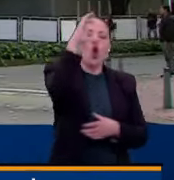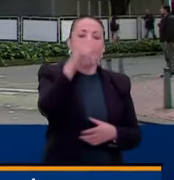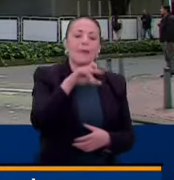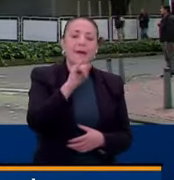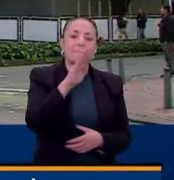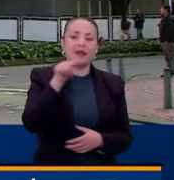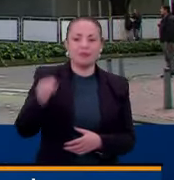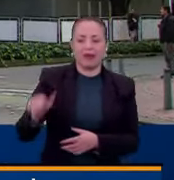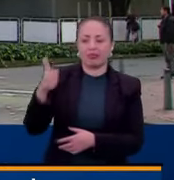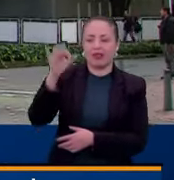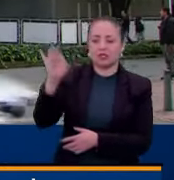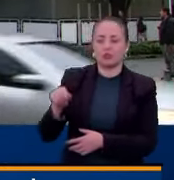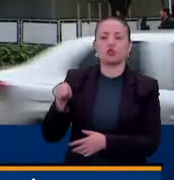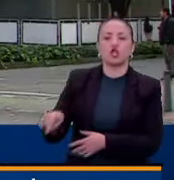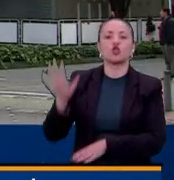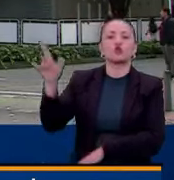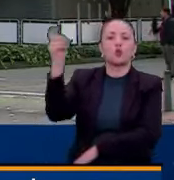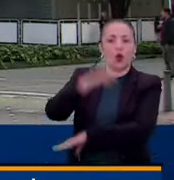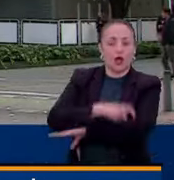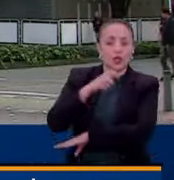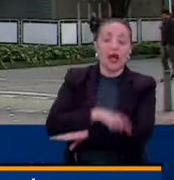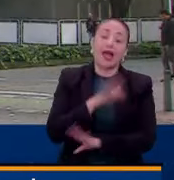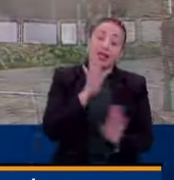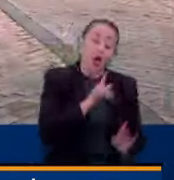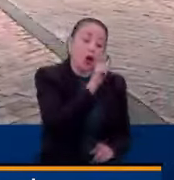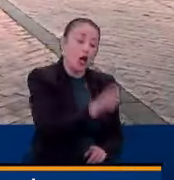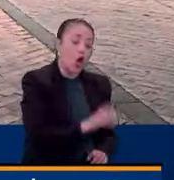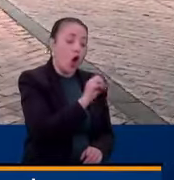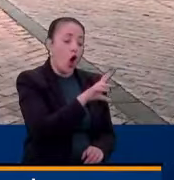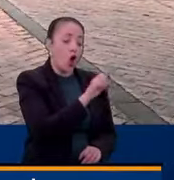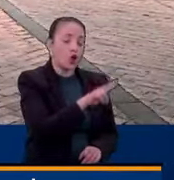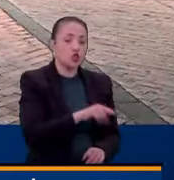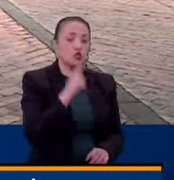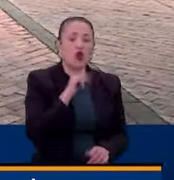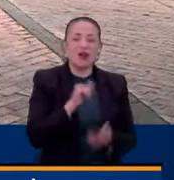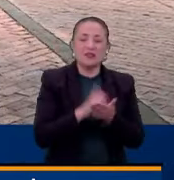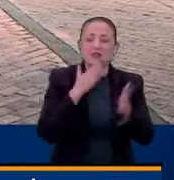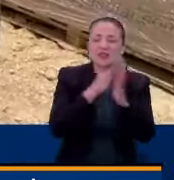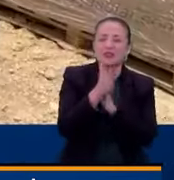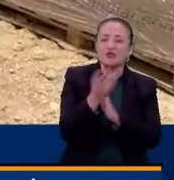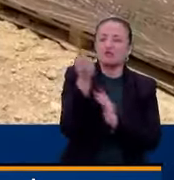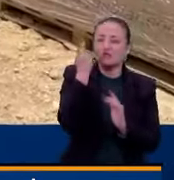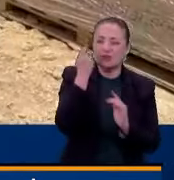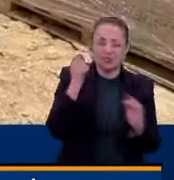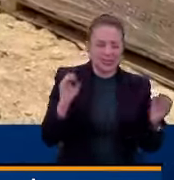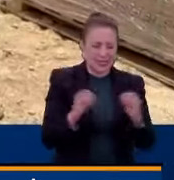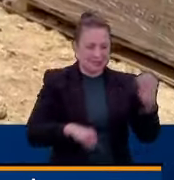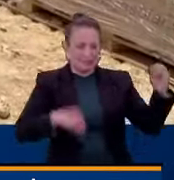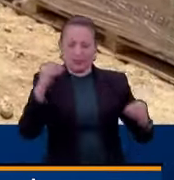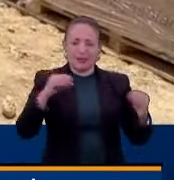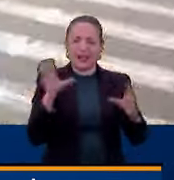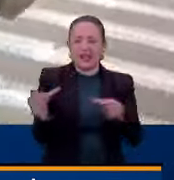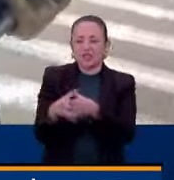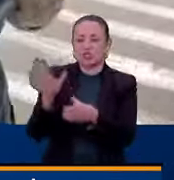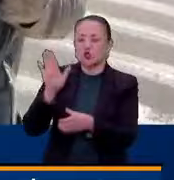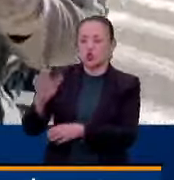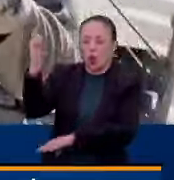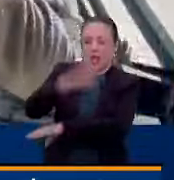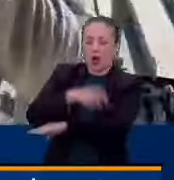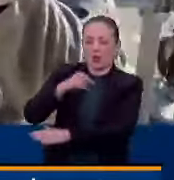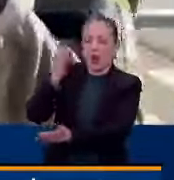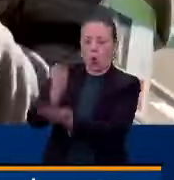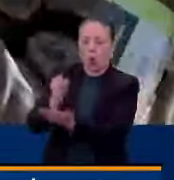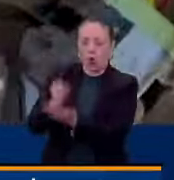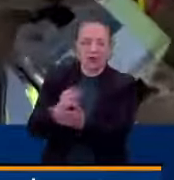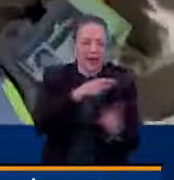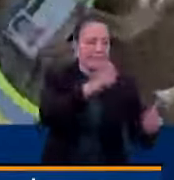aun cuando Orozco no se refiere directamente a la más reciente controversia entre el presidente Gustavo Petro con la junta directiva de Ecopetrol, que derivó